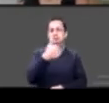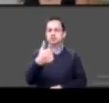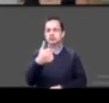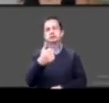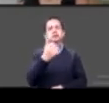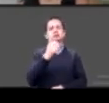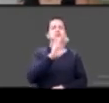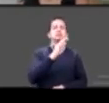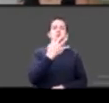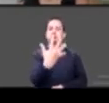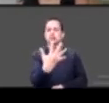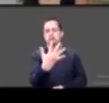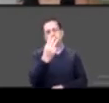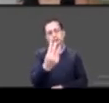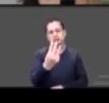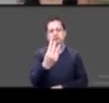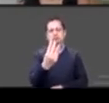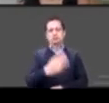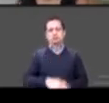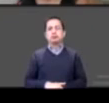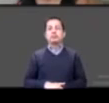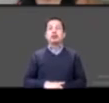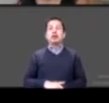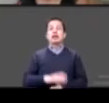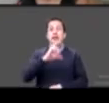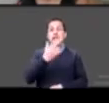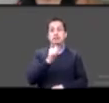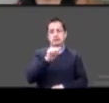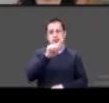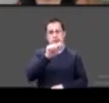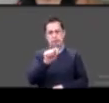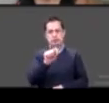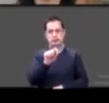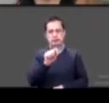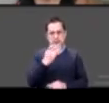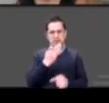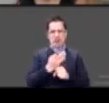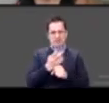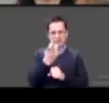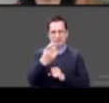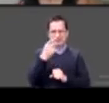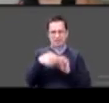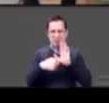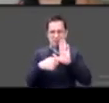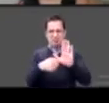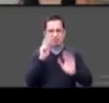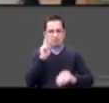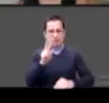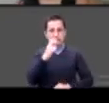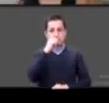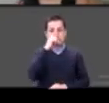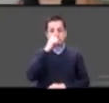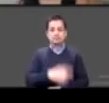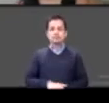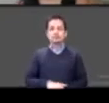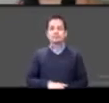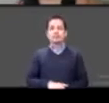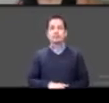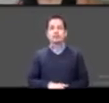5588-546653. Y el chat, que es lo que estamos viendo en pantalla ahorita, algunos gráficos,